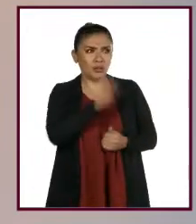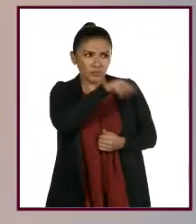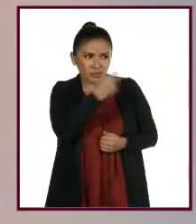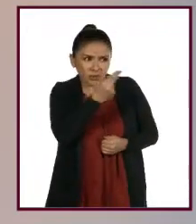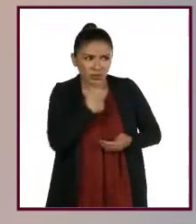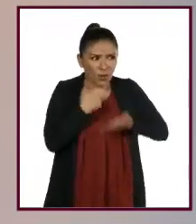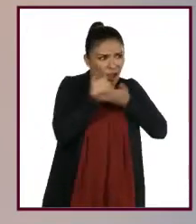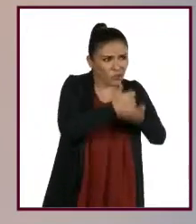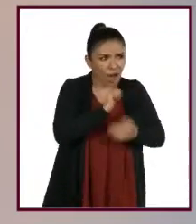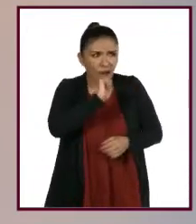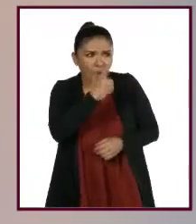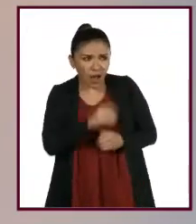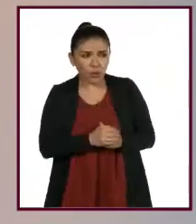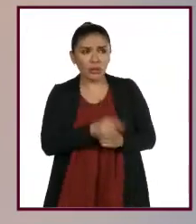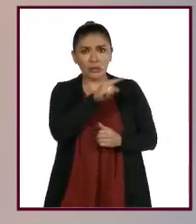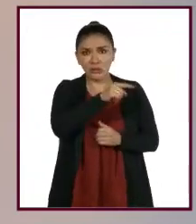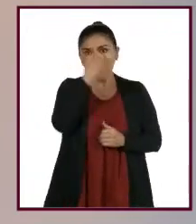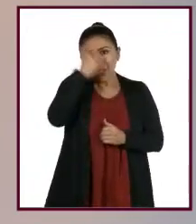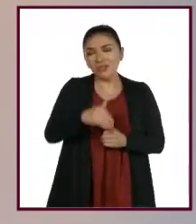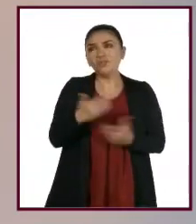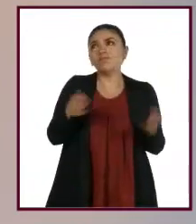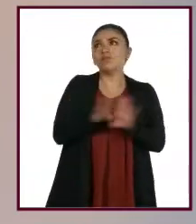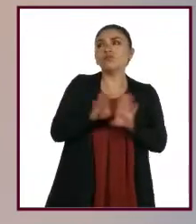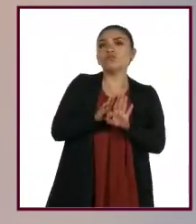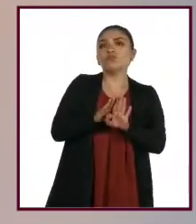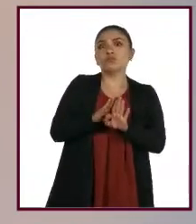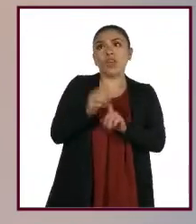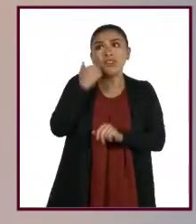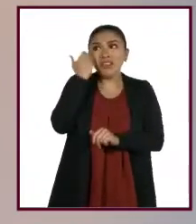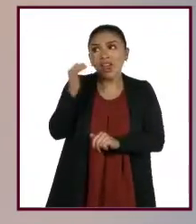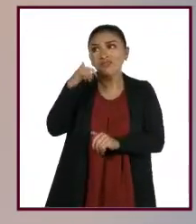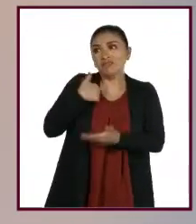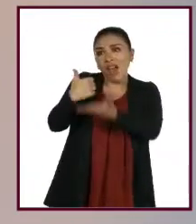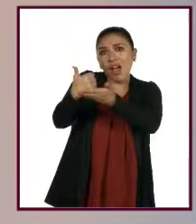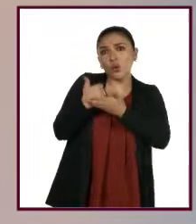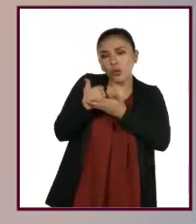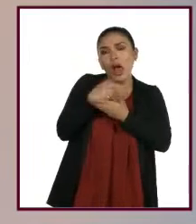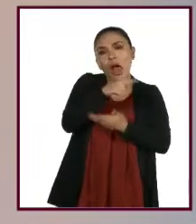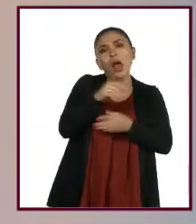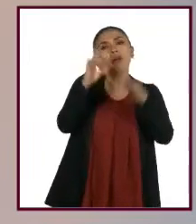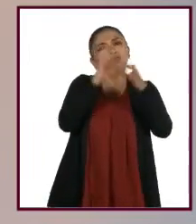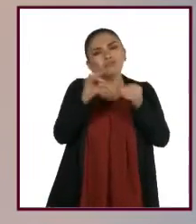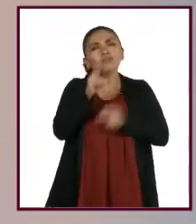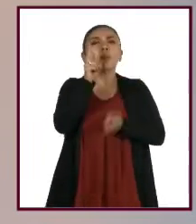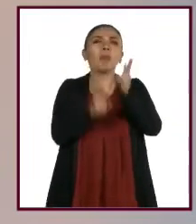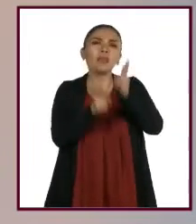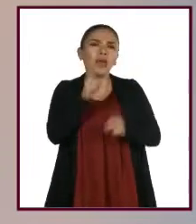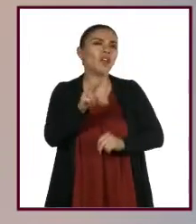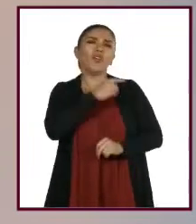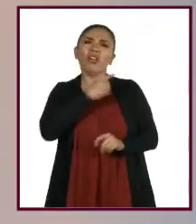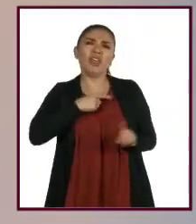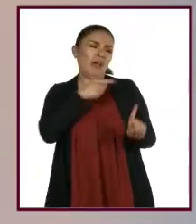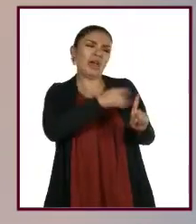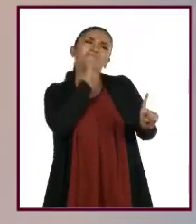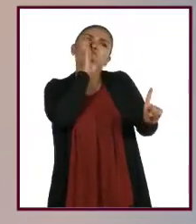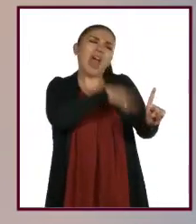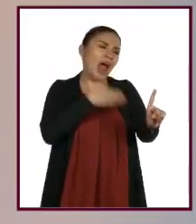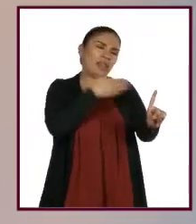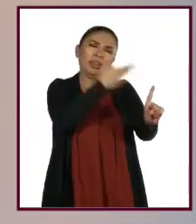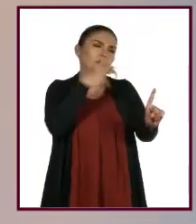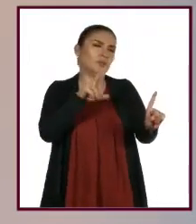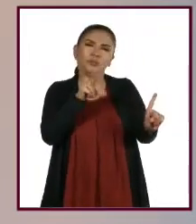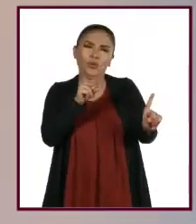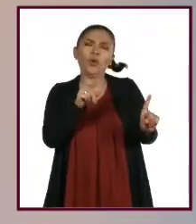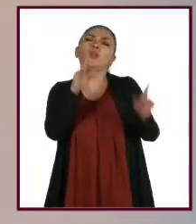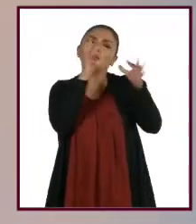ayuda? Y al saber si estas personas quieren ayuda, pues entonces sí platicar, no juzgar y saber en